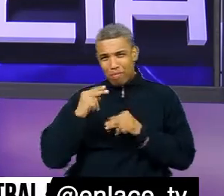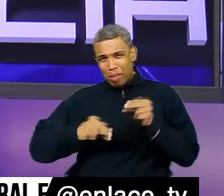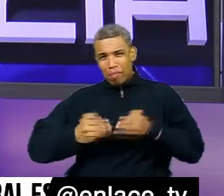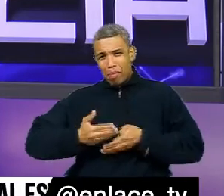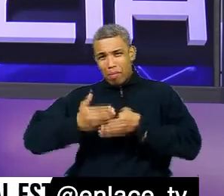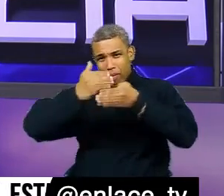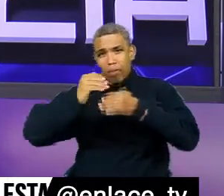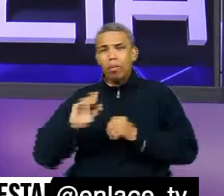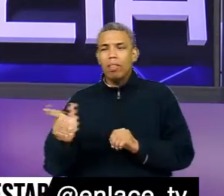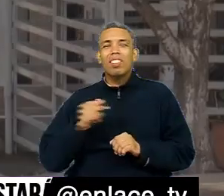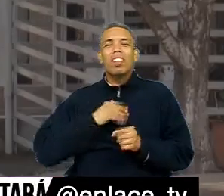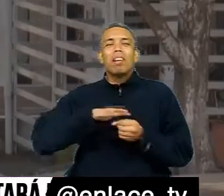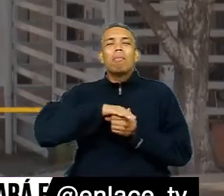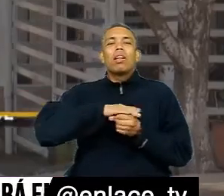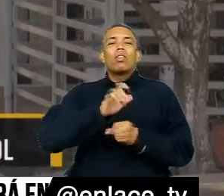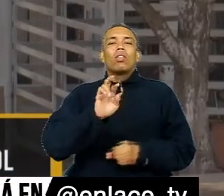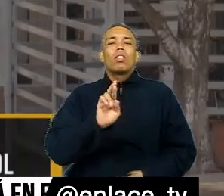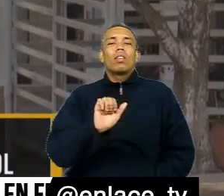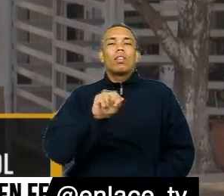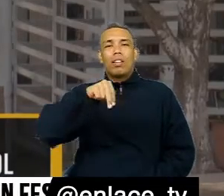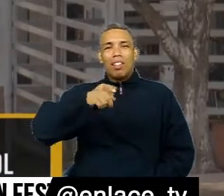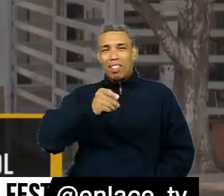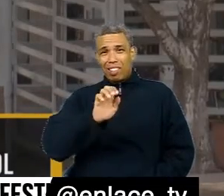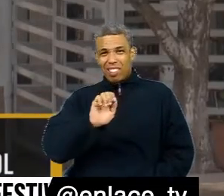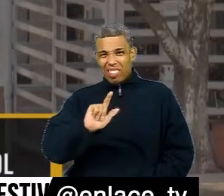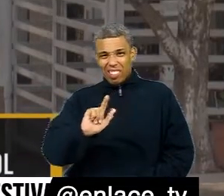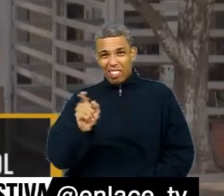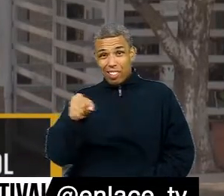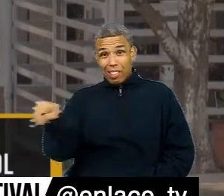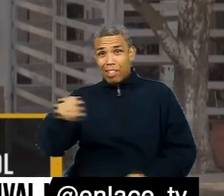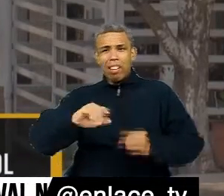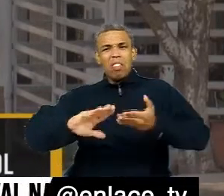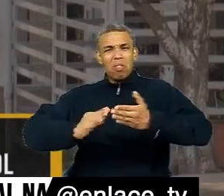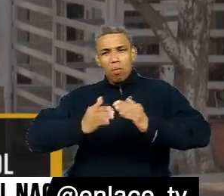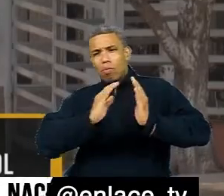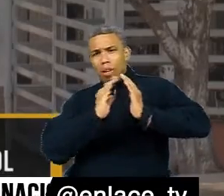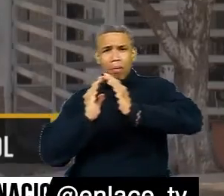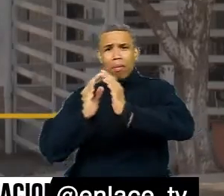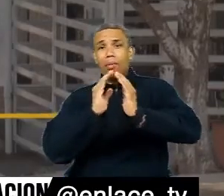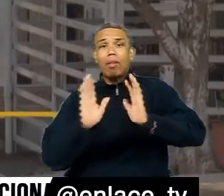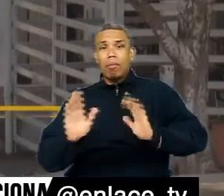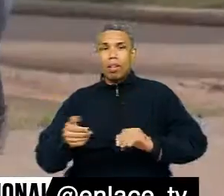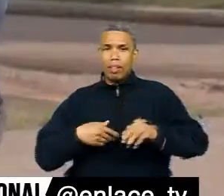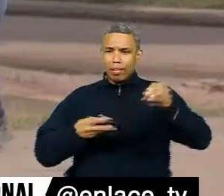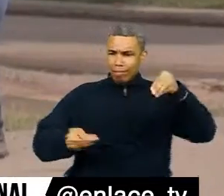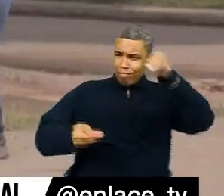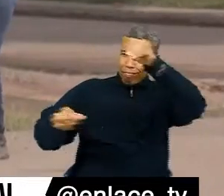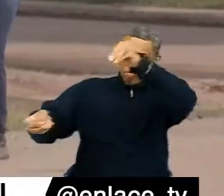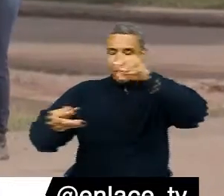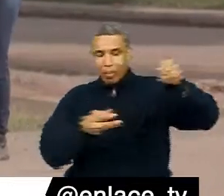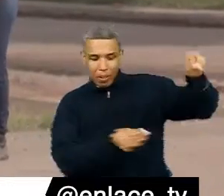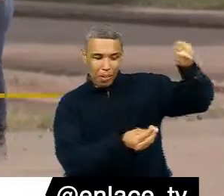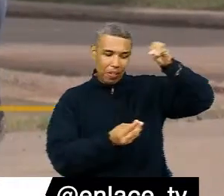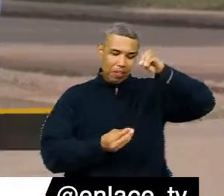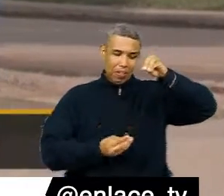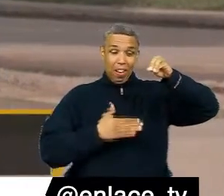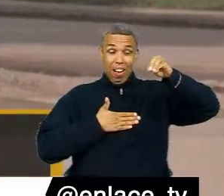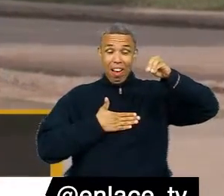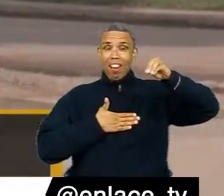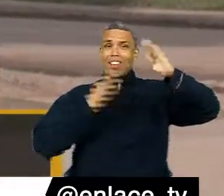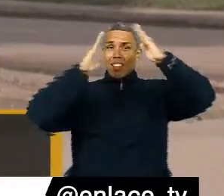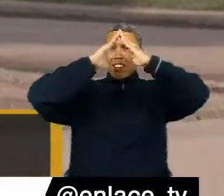Rangel. María Fernanda Acuña, vicepresidente de la Junta de Acción Comunal, se mostró complacida con esta visita realizada por los funcionarios de la